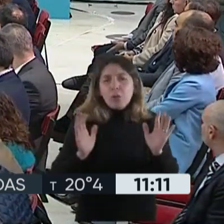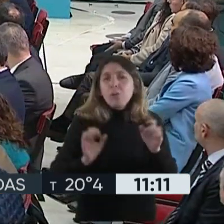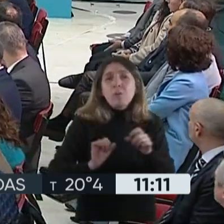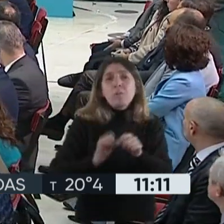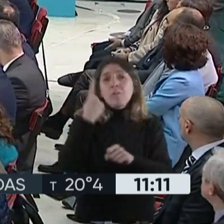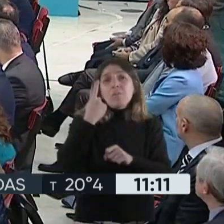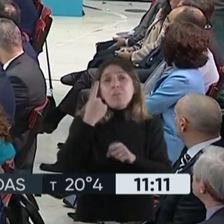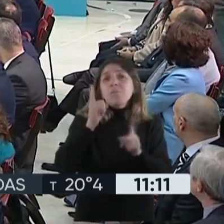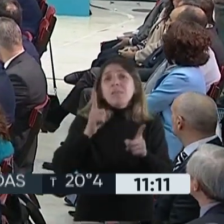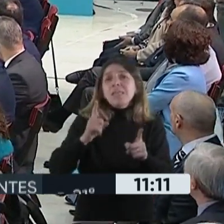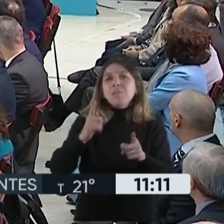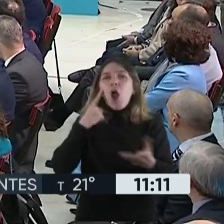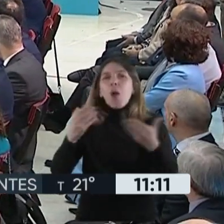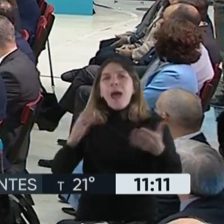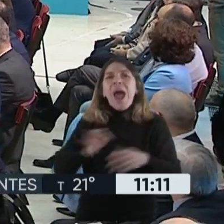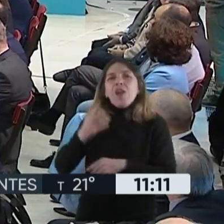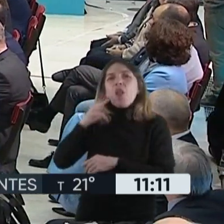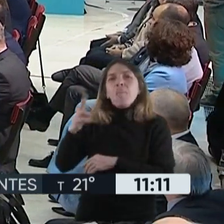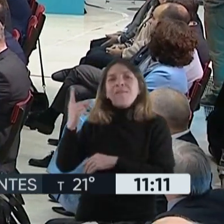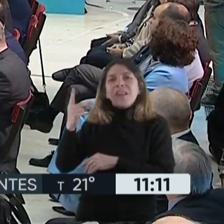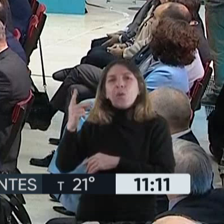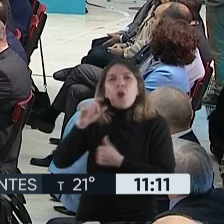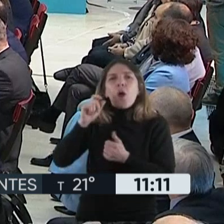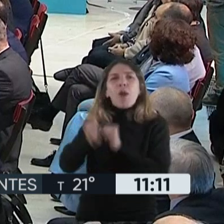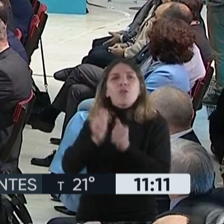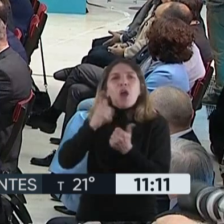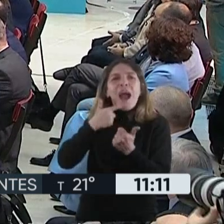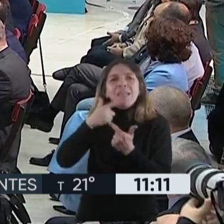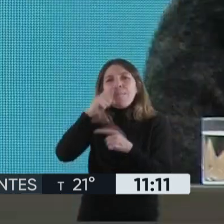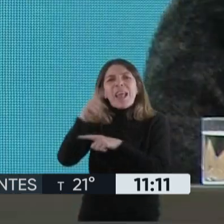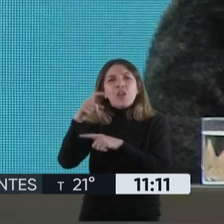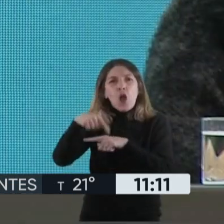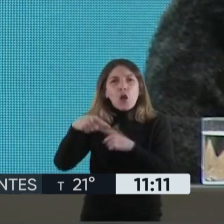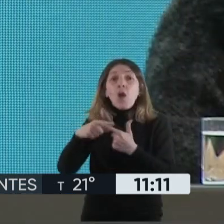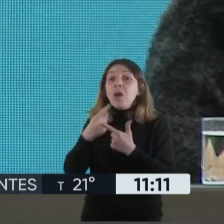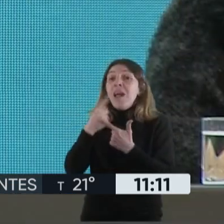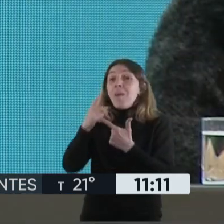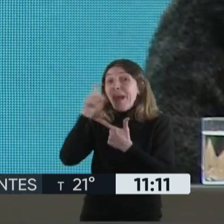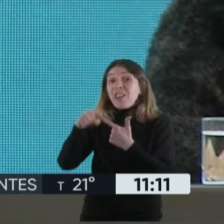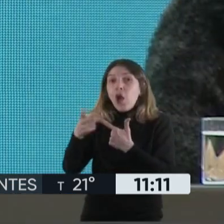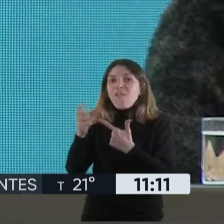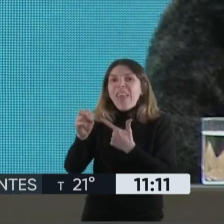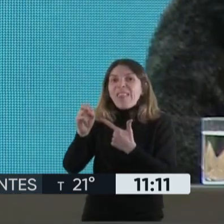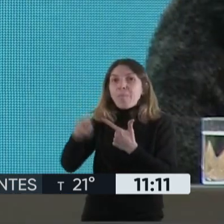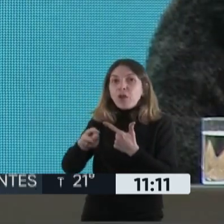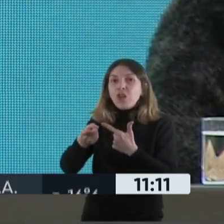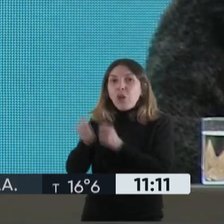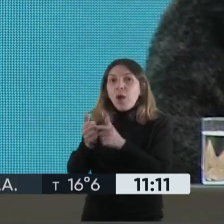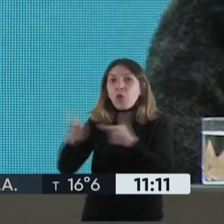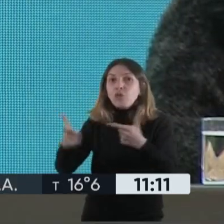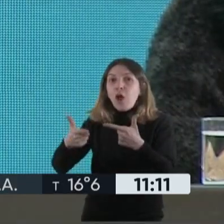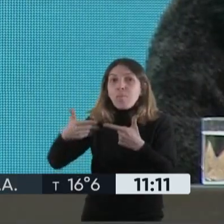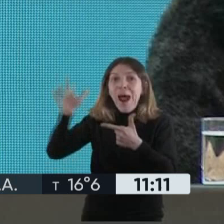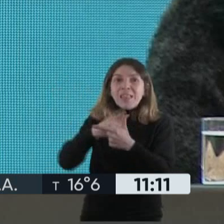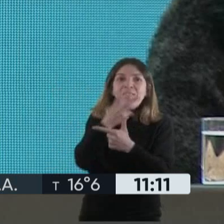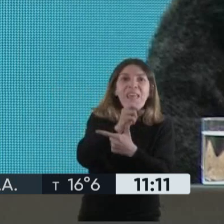la producción del 2021, tanto para gas como para petróleo, 20% de acceso para el petróleo, 30% para gas,